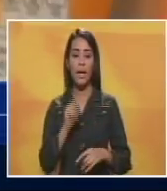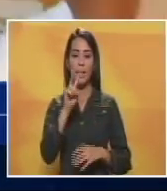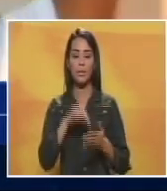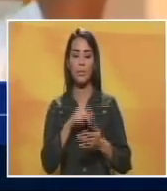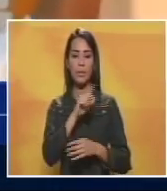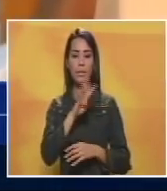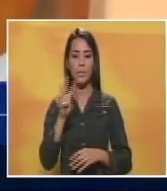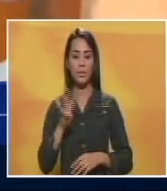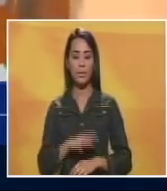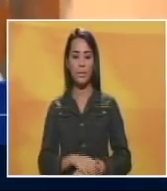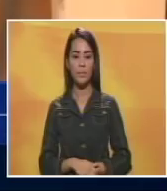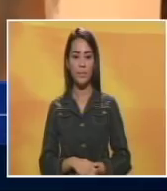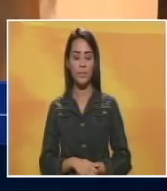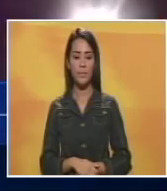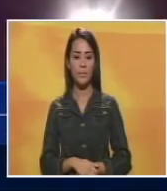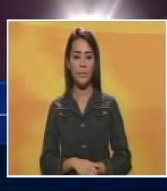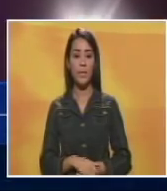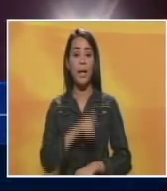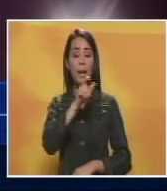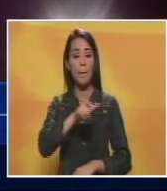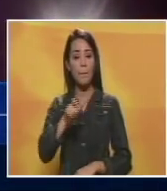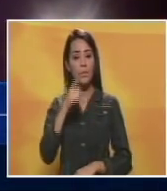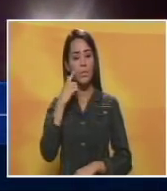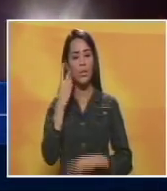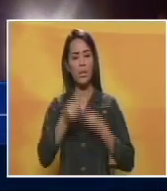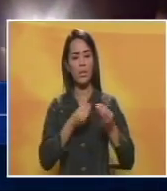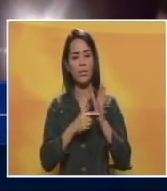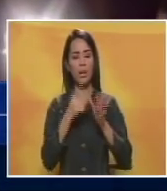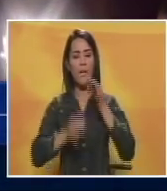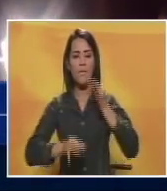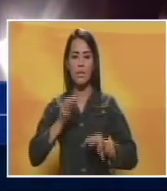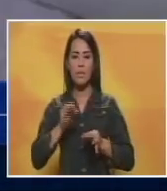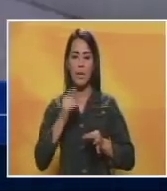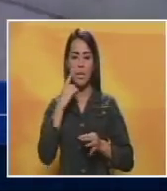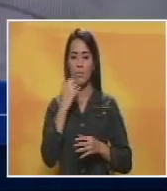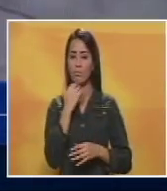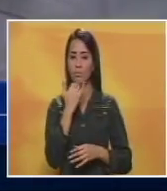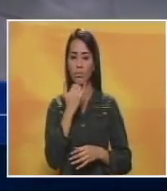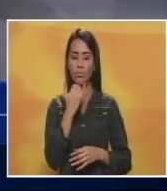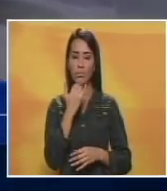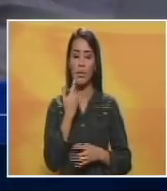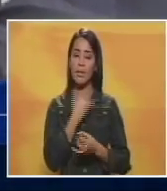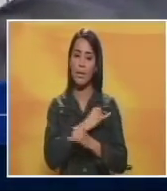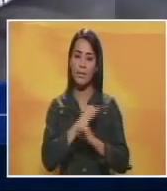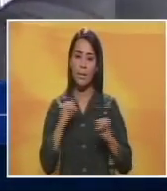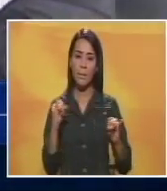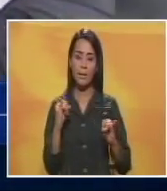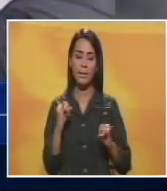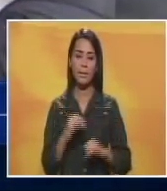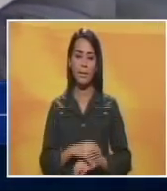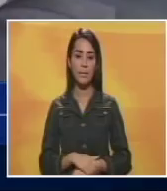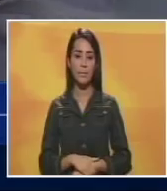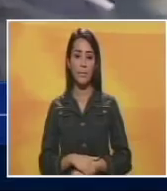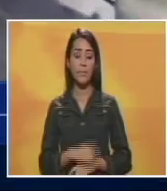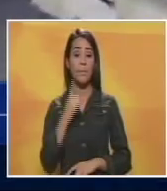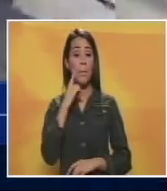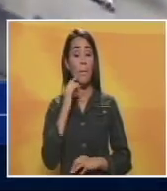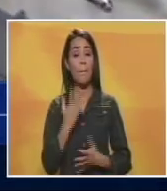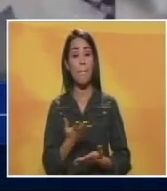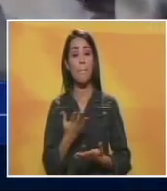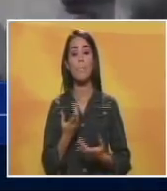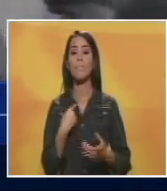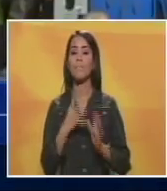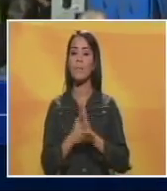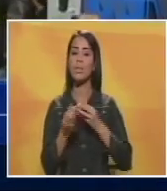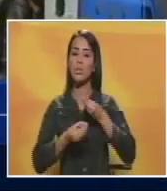2014. Los magistrados consideran que la actuación de la Fiscalía no fue pronta, efectiva, independiente ni imparcial e indicaron que se